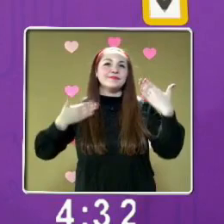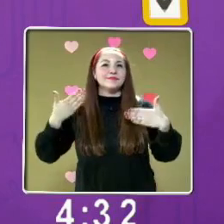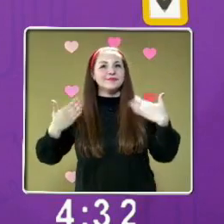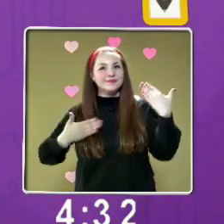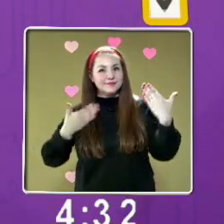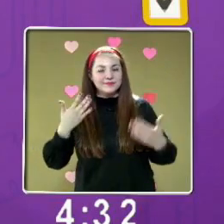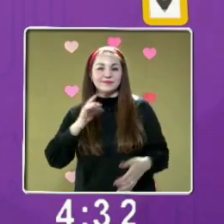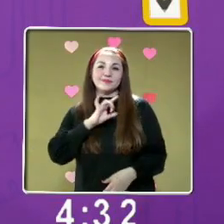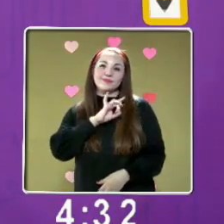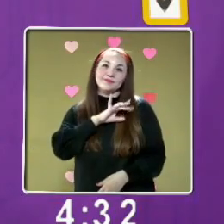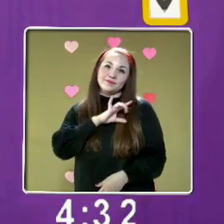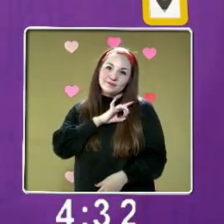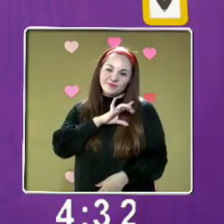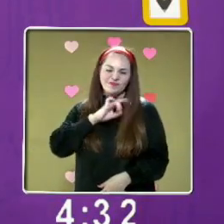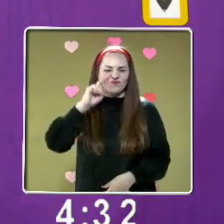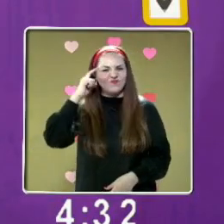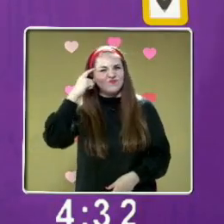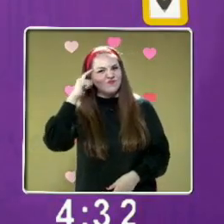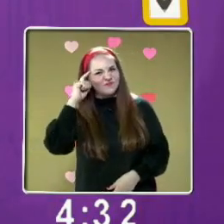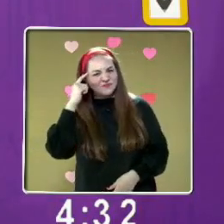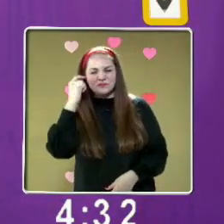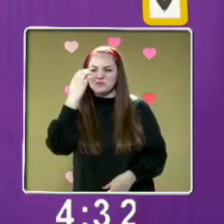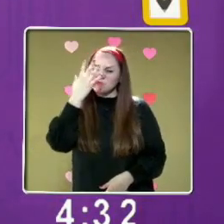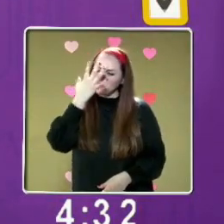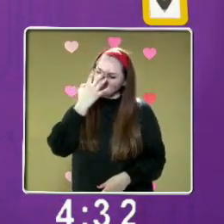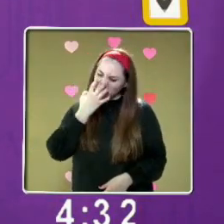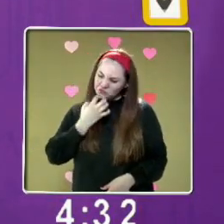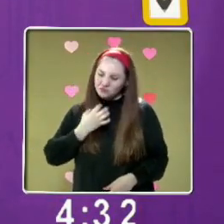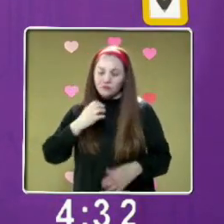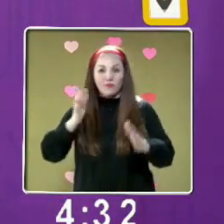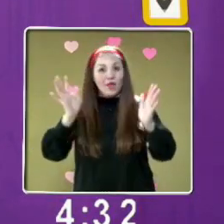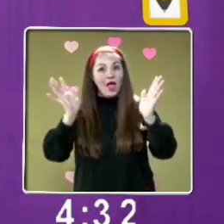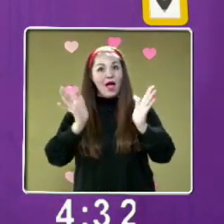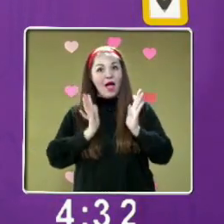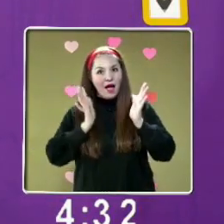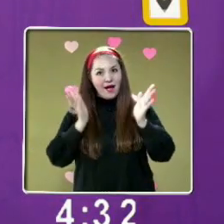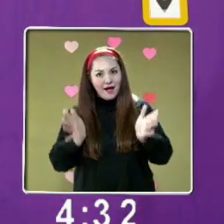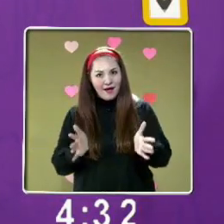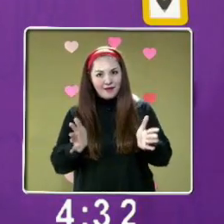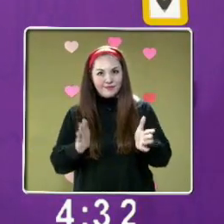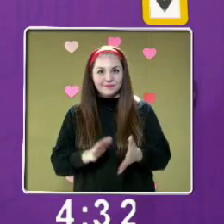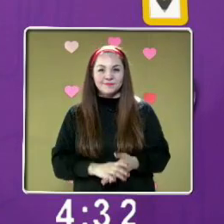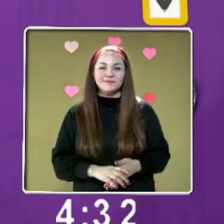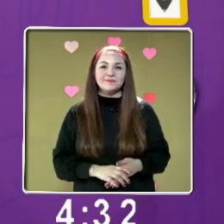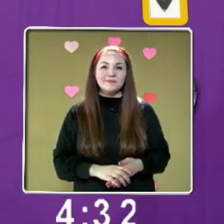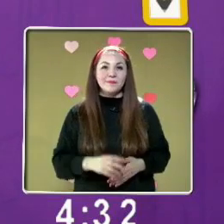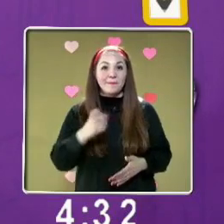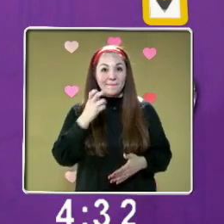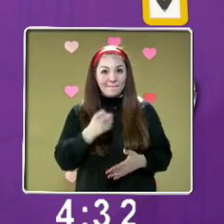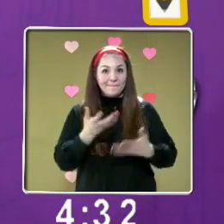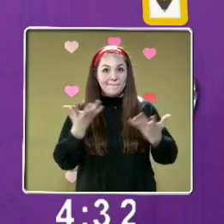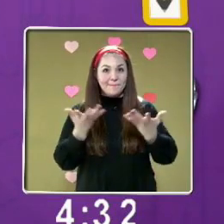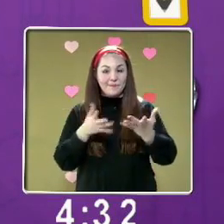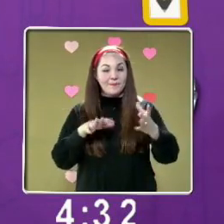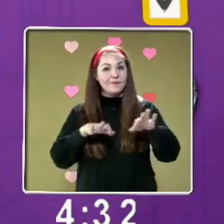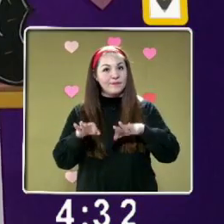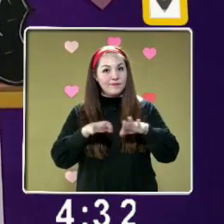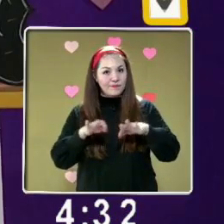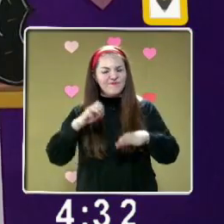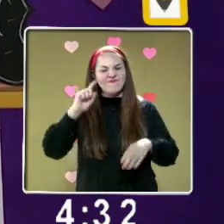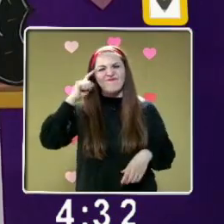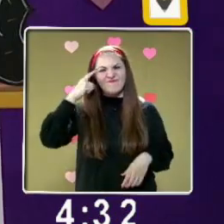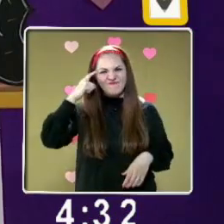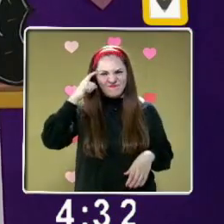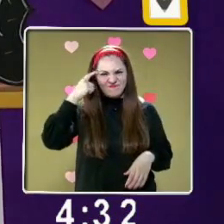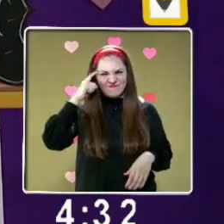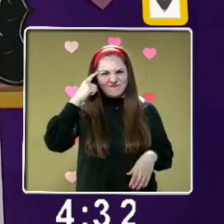el miedo, el enojo, la tristeza y la sorpresa. Y en este caso vamos a trabajar con el enojo. Van a